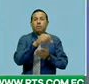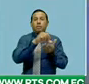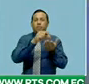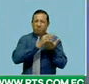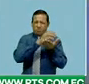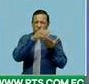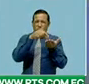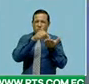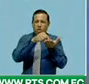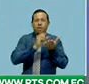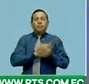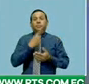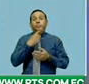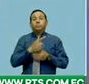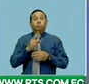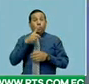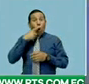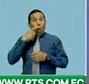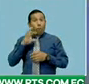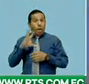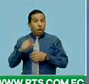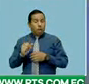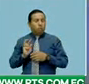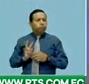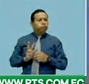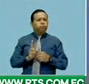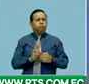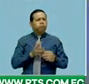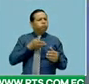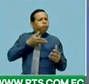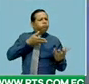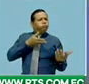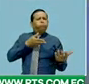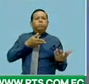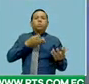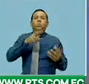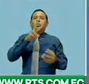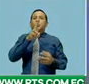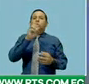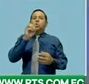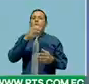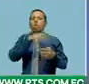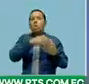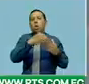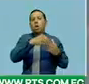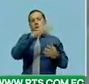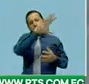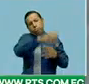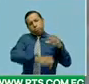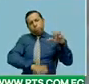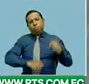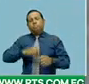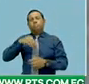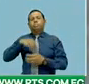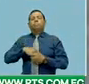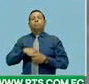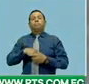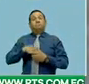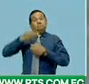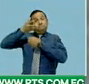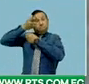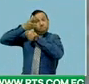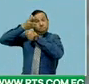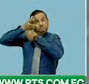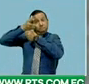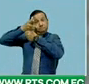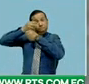de Guayas. Los antisociales se habrían llevado al menos $200. En este video se observa